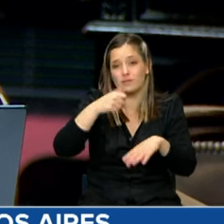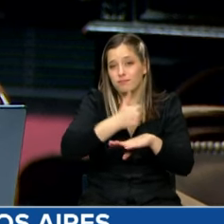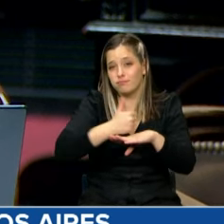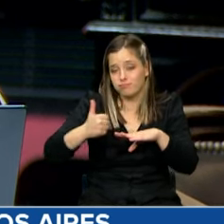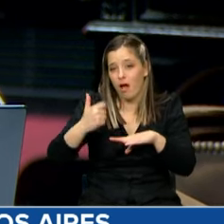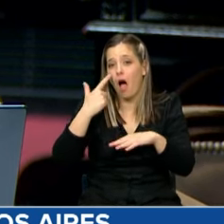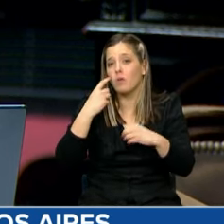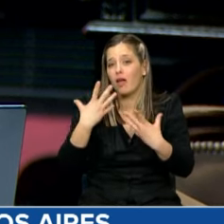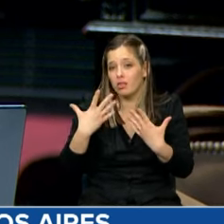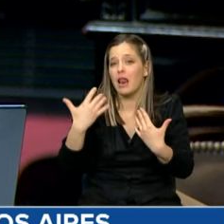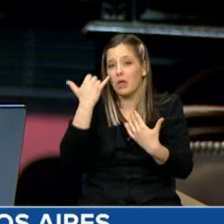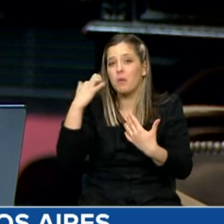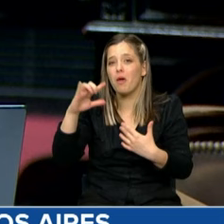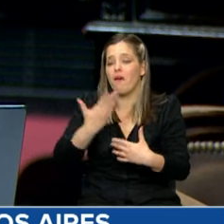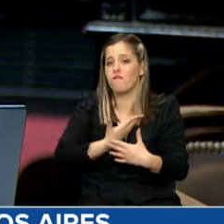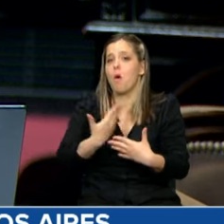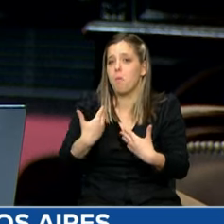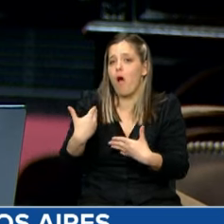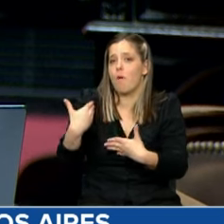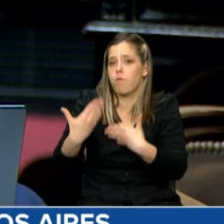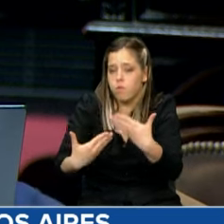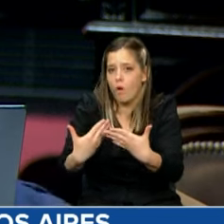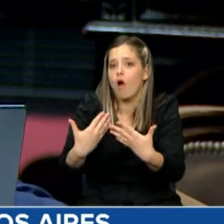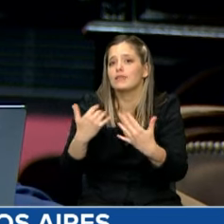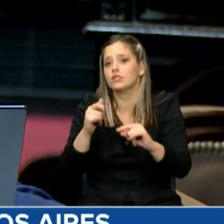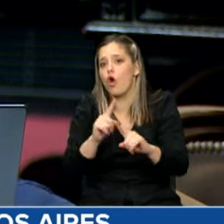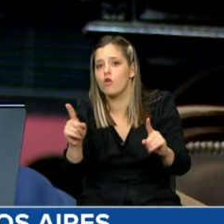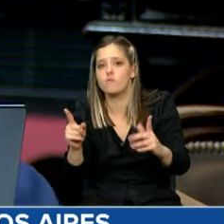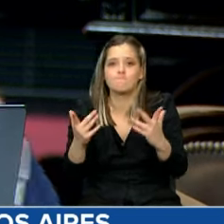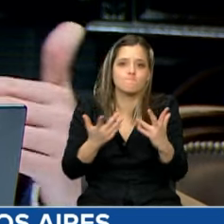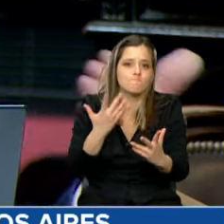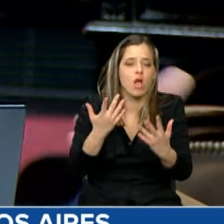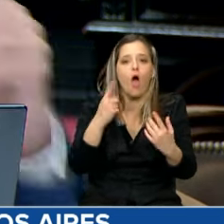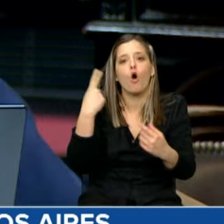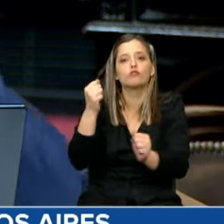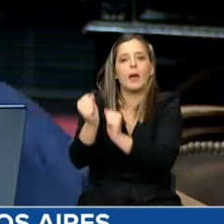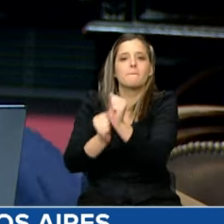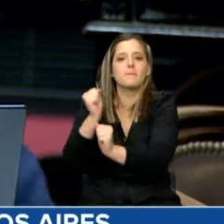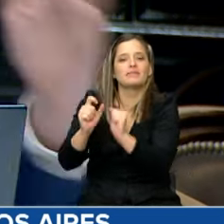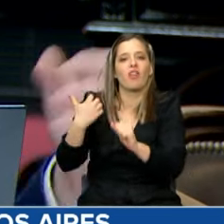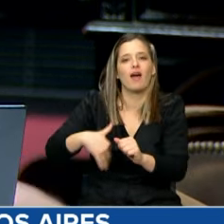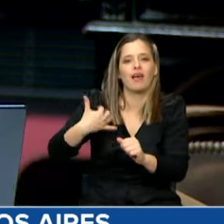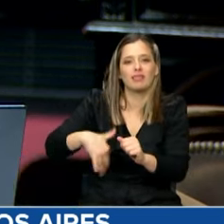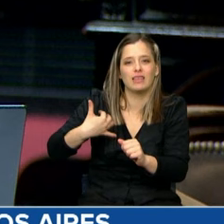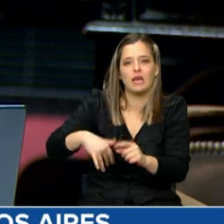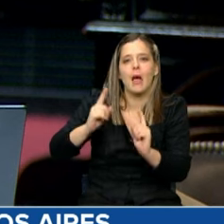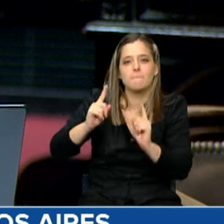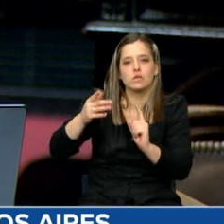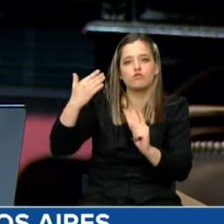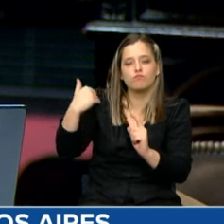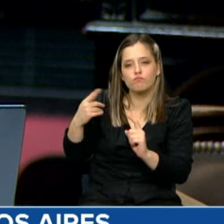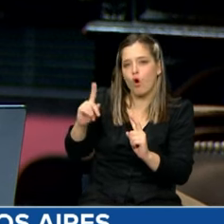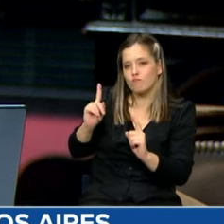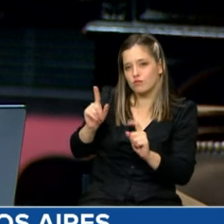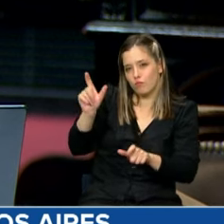va a estar en condiciones de afrentar este proyecto con algún socio internacional no sé si hay alguna otra compañía Argentina después de los cambios que introdujo el